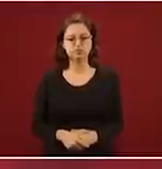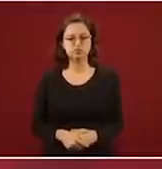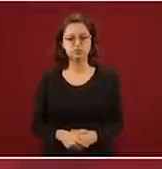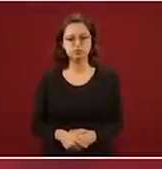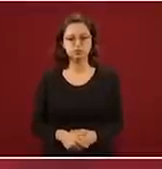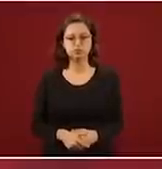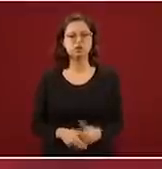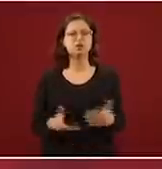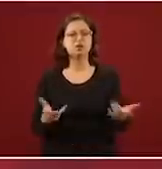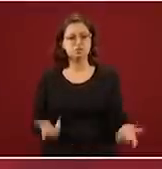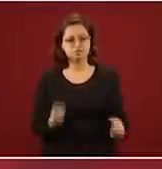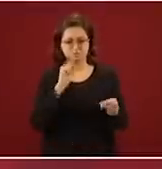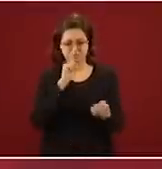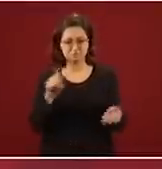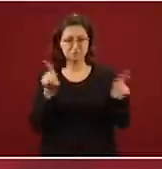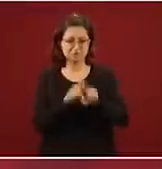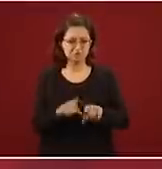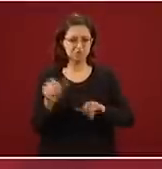que